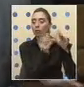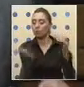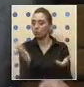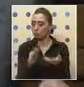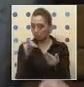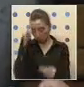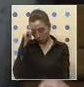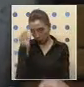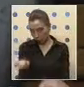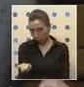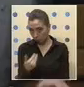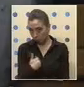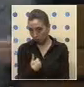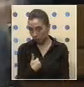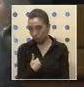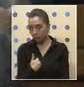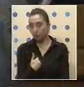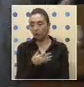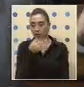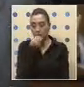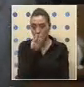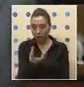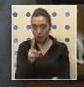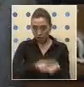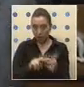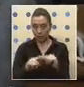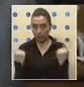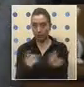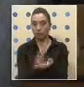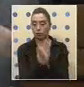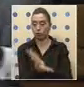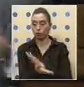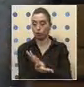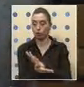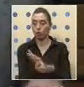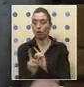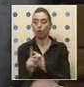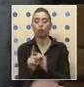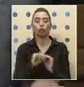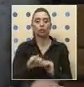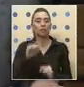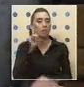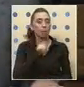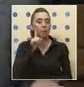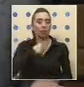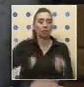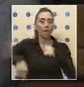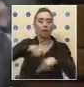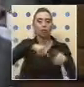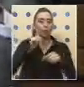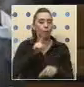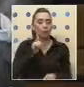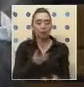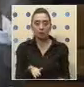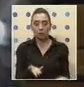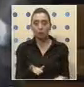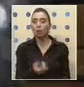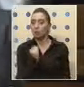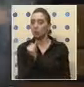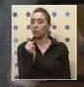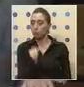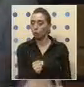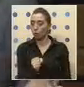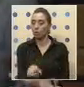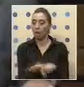Perdónenme, pues. Digámoslo la verdad que todo. No nos sigamos mintiendo. Pero sí podemos tener